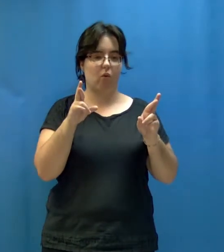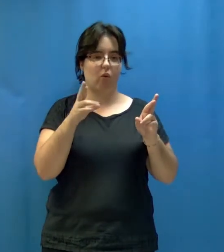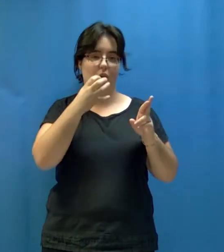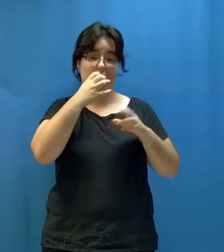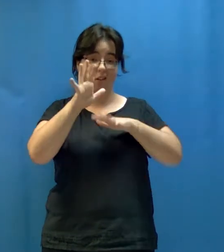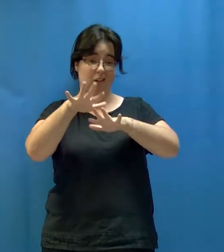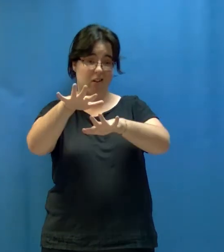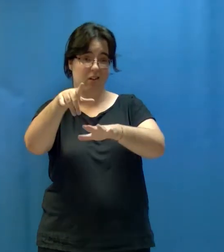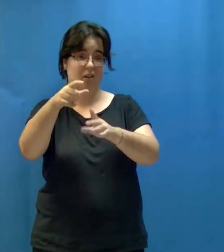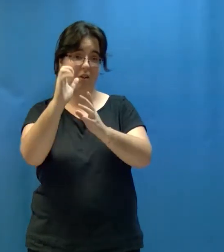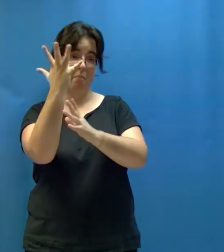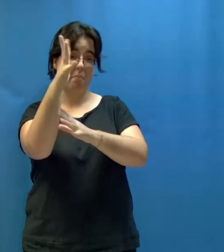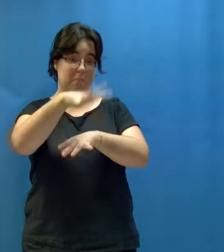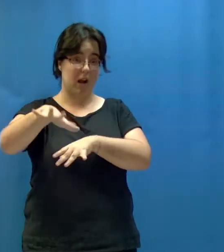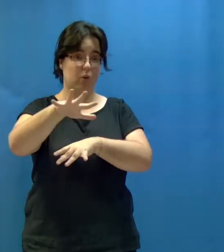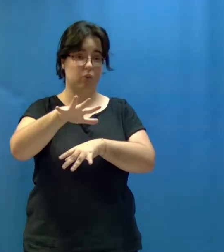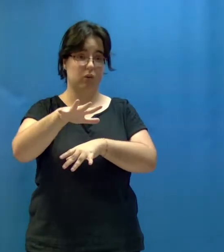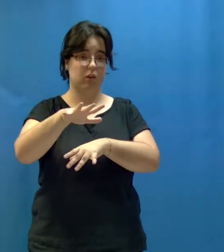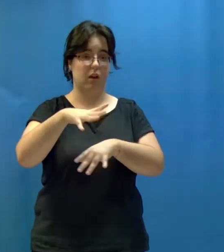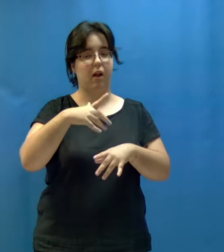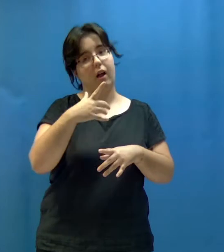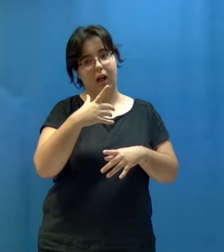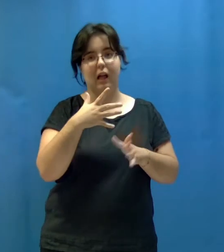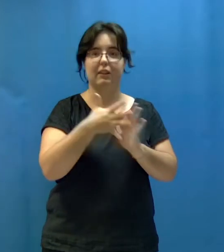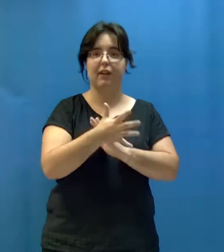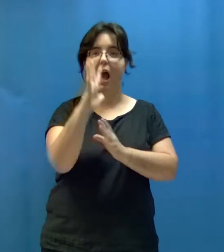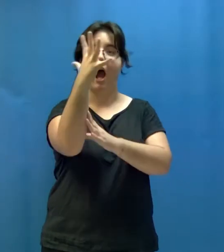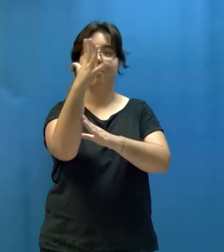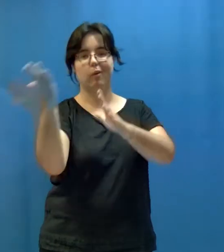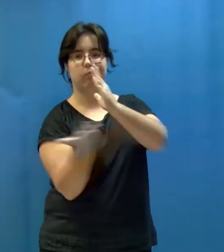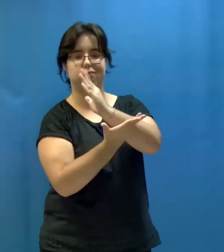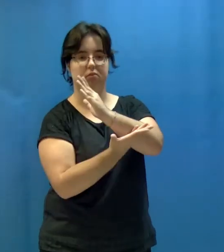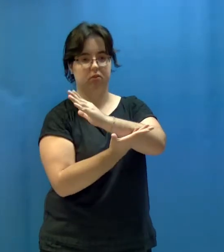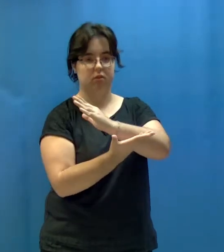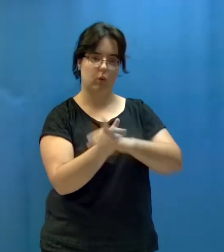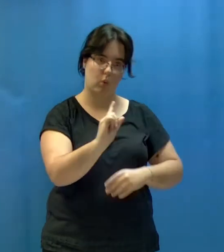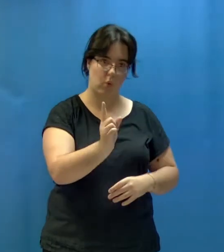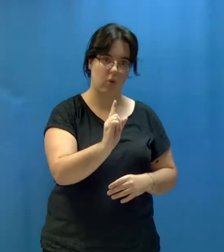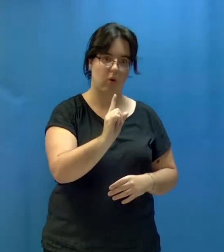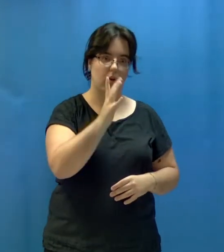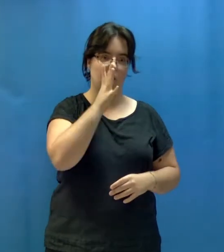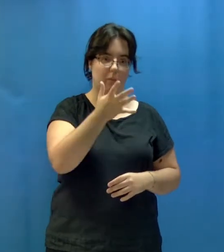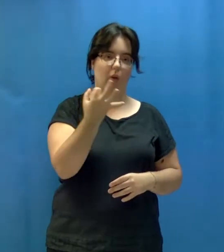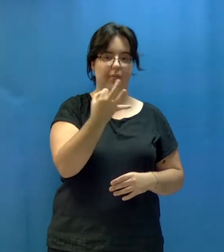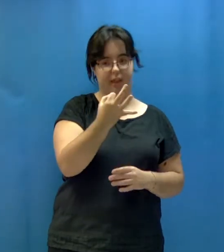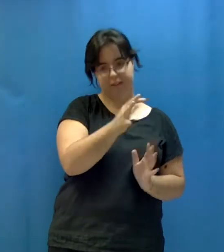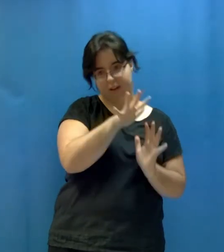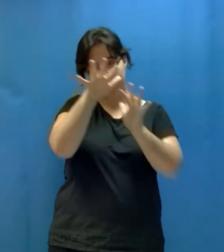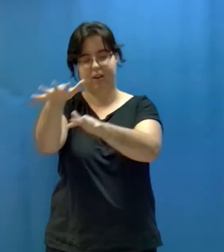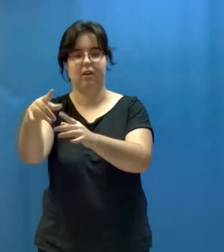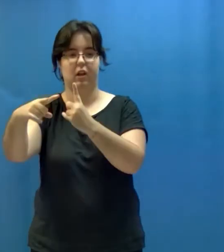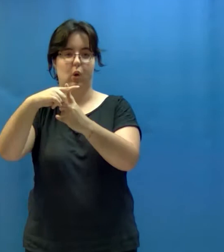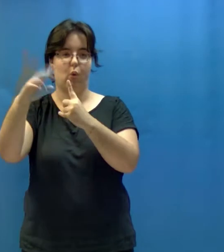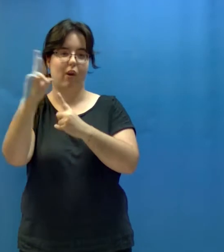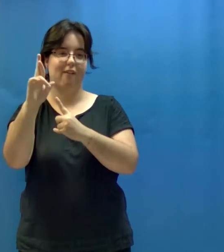Agustina, ahora no tengamos que arrancar el ficus, porque donde no se manifiestan es en la Cruz del Ribalta, según un informe de la subdelegación del